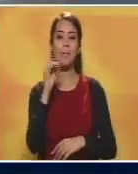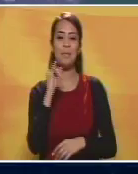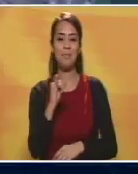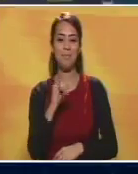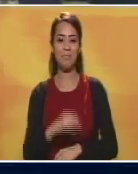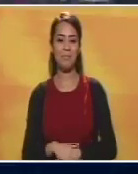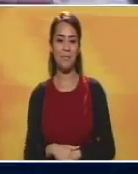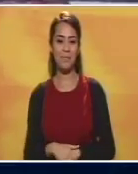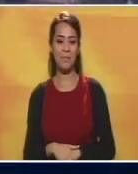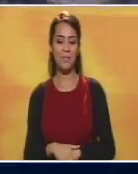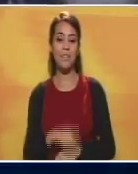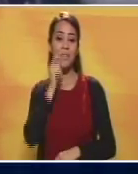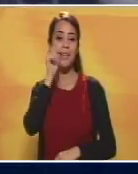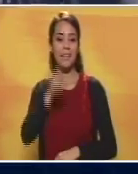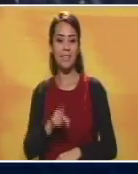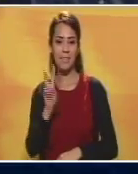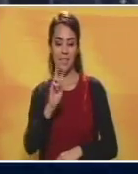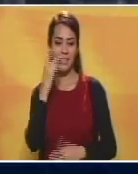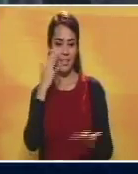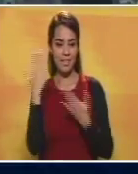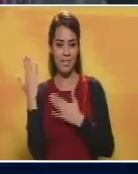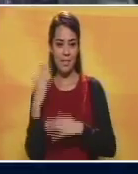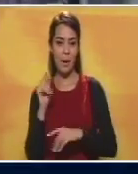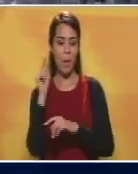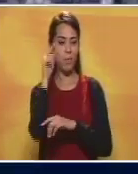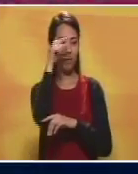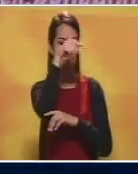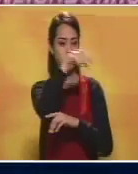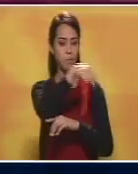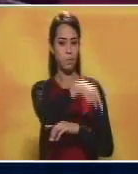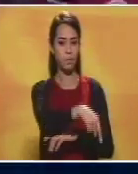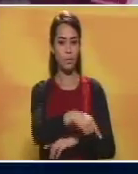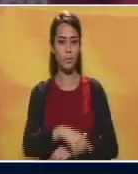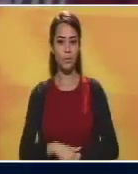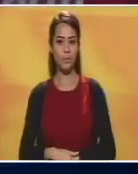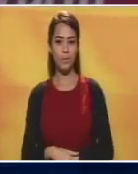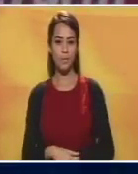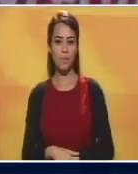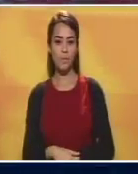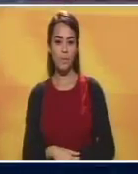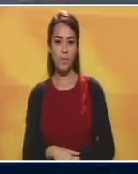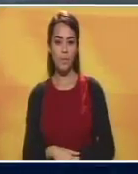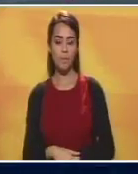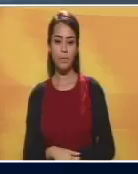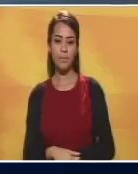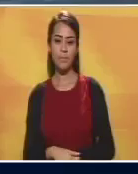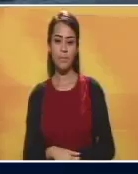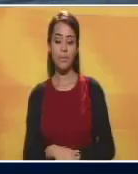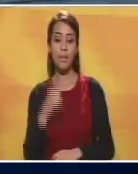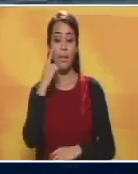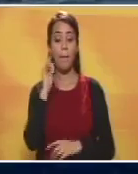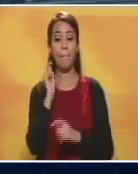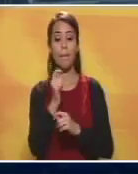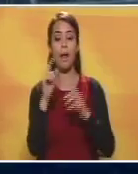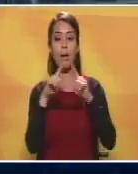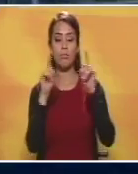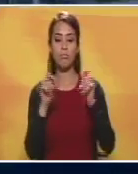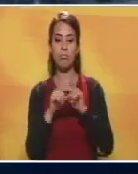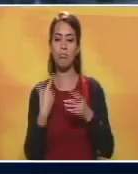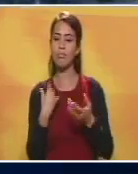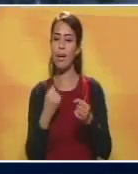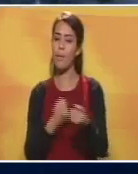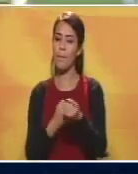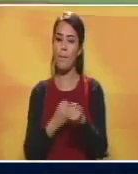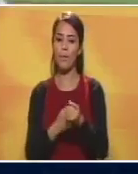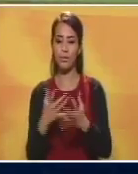y Salvador Pérez, que se va para la calle en su primera aparición en la actual campaña para descontar el marcador que terminó a